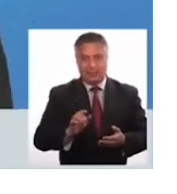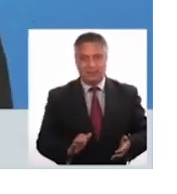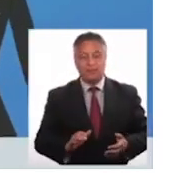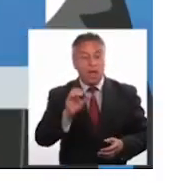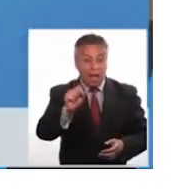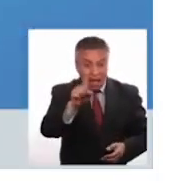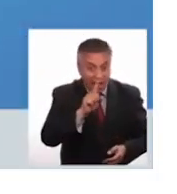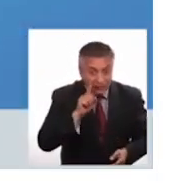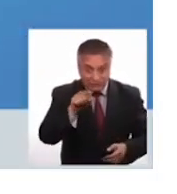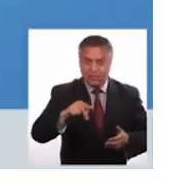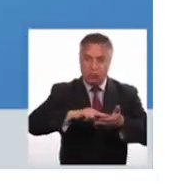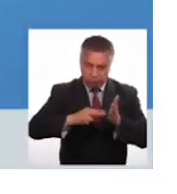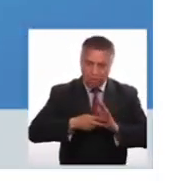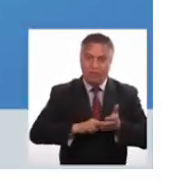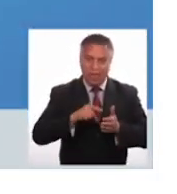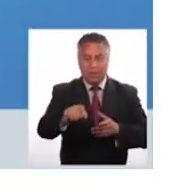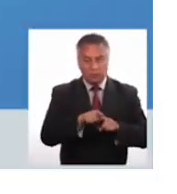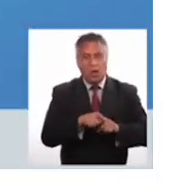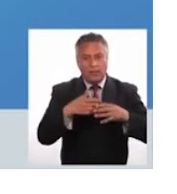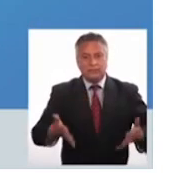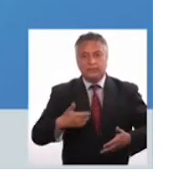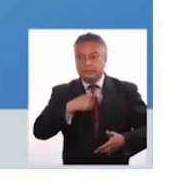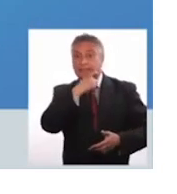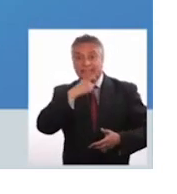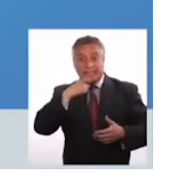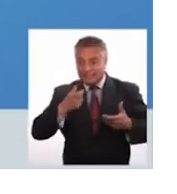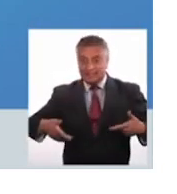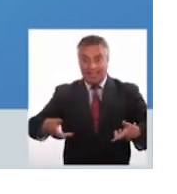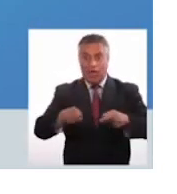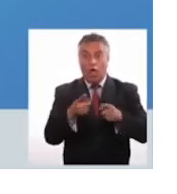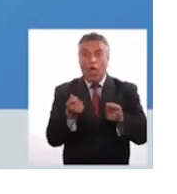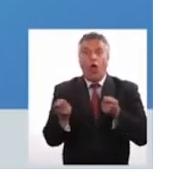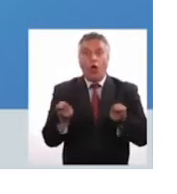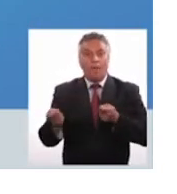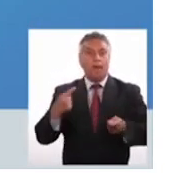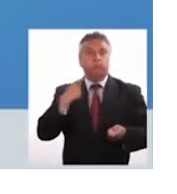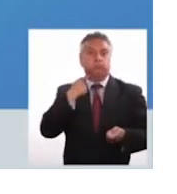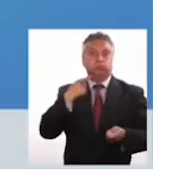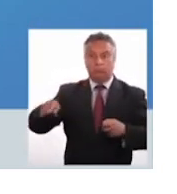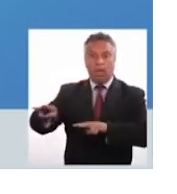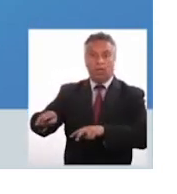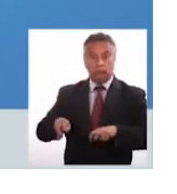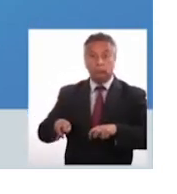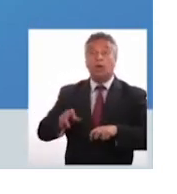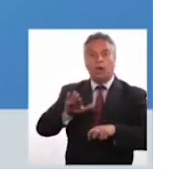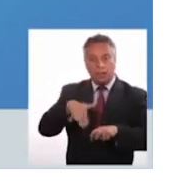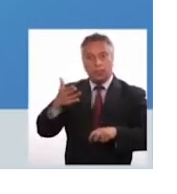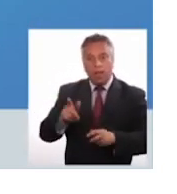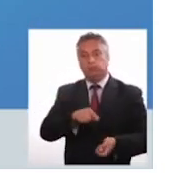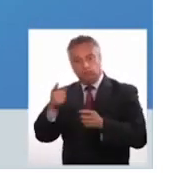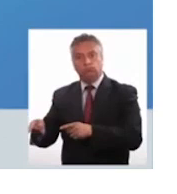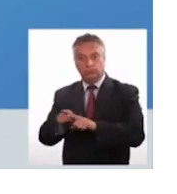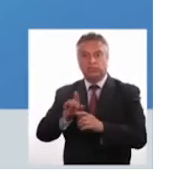elemento. Así, este problema pasa de ser una sequía que afecte a un área económica como la agricultura a un problema